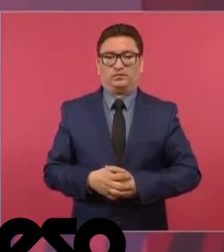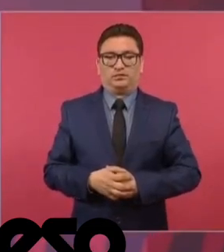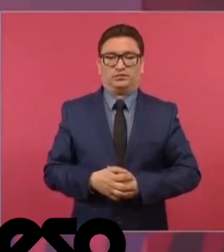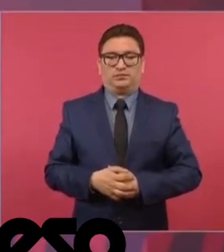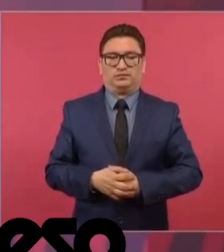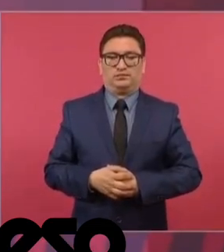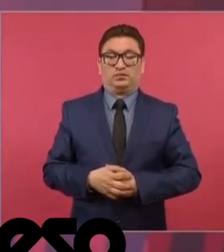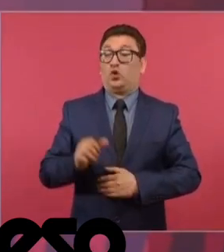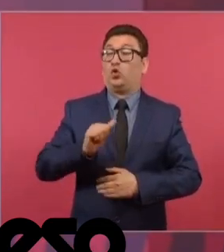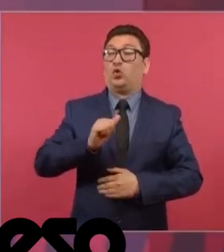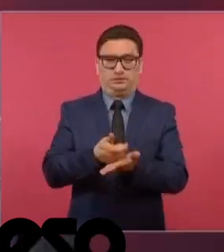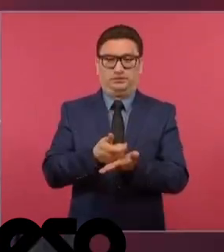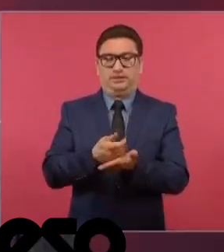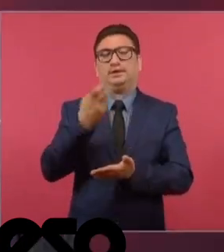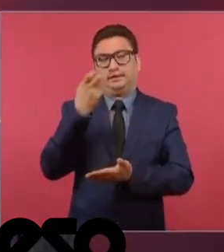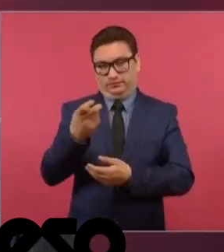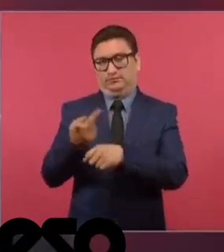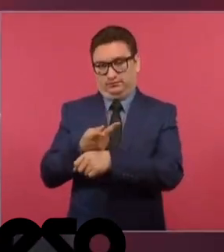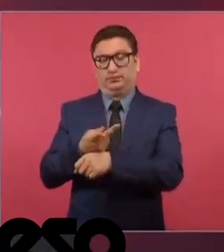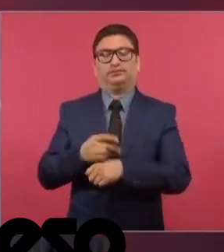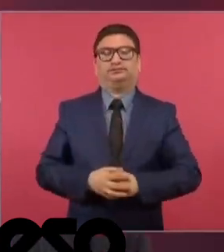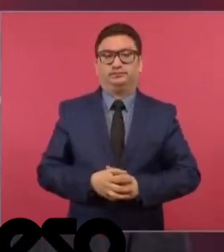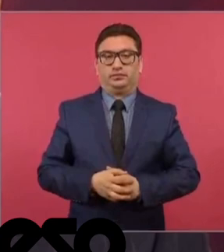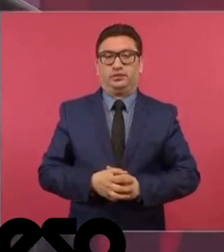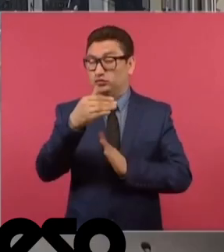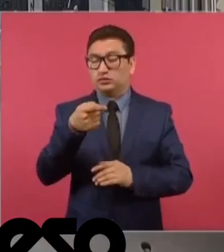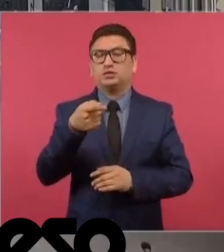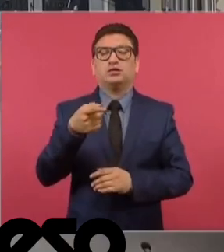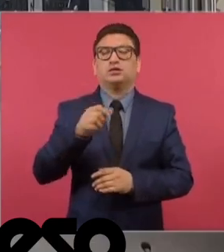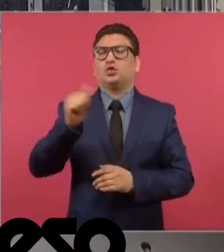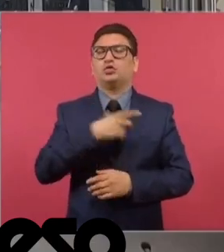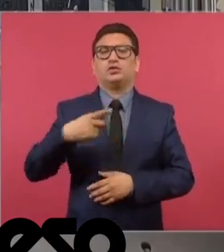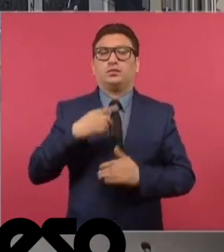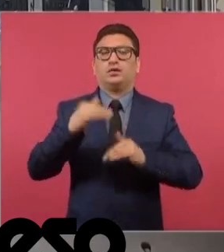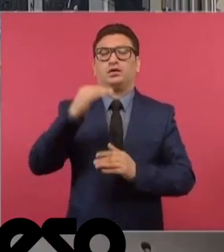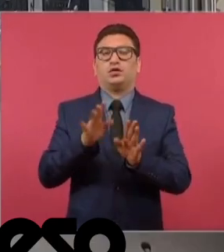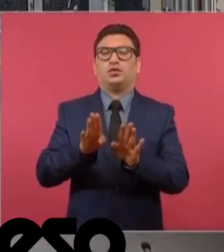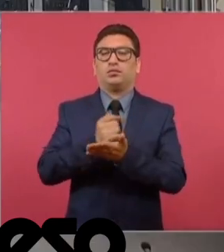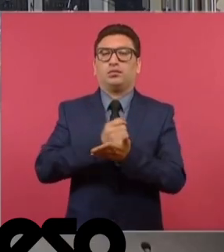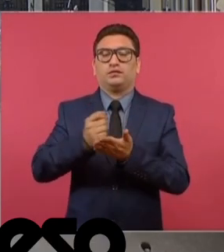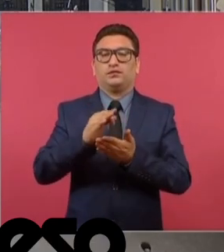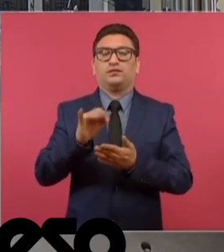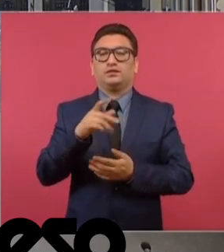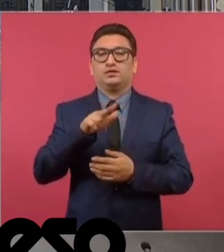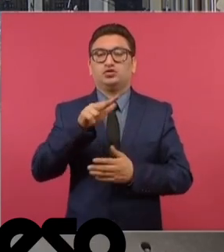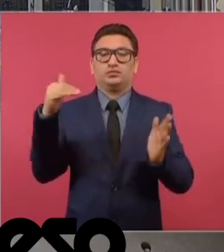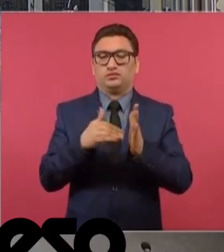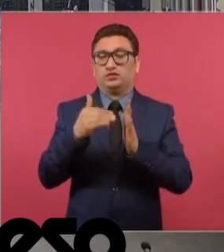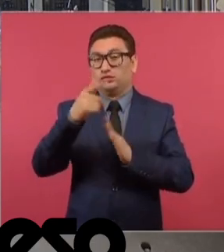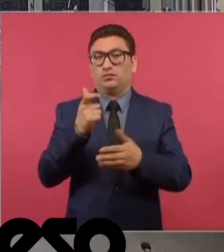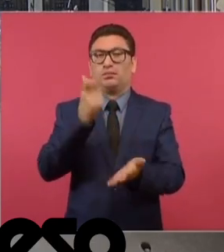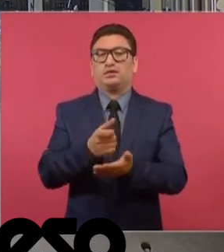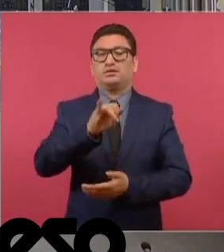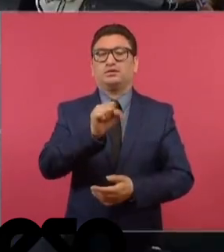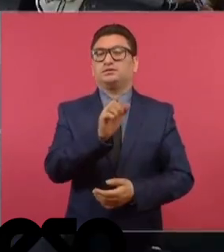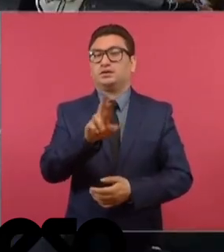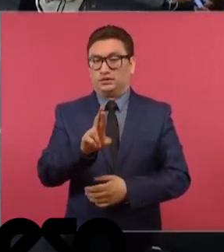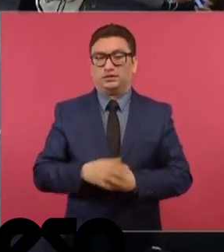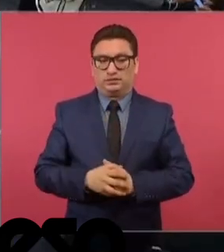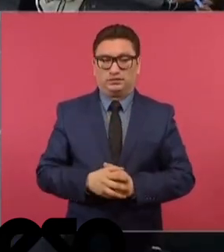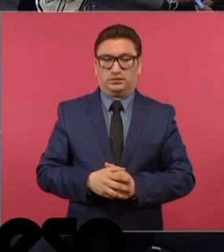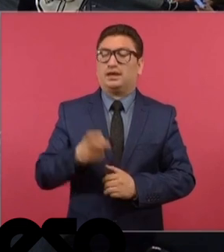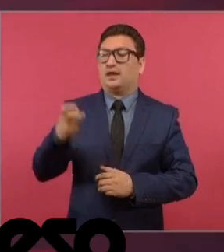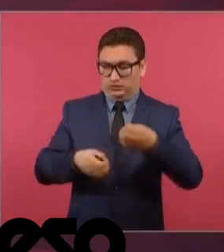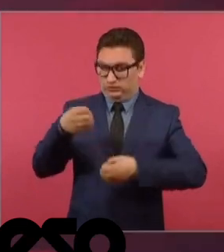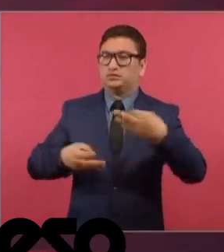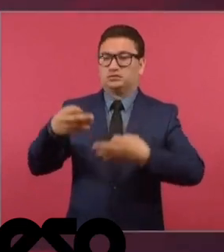de otros casos. No hay nada pendiente de pago. Una deuda mayor de un crédito fiscal por más de 18 mil millones de pesos por pago de ISR. Sí, ¿esas también sí, ya sí